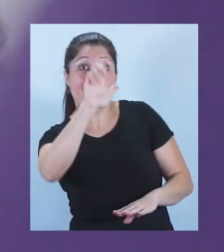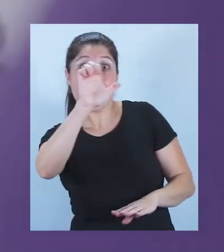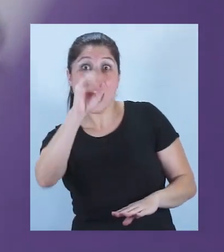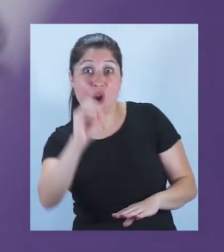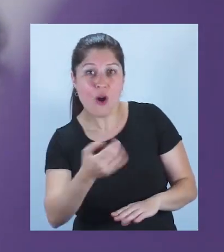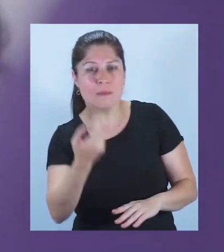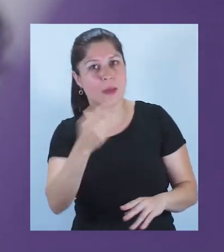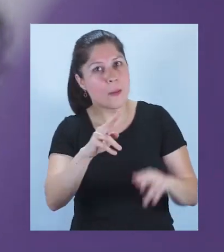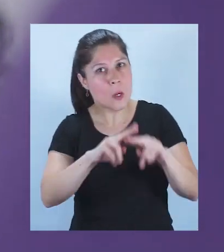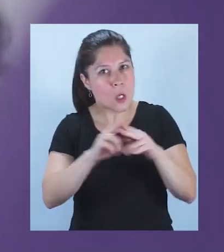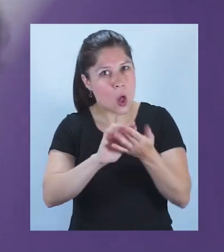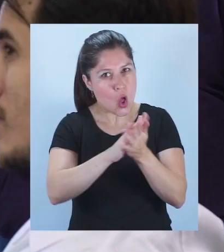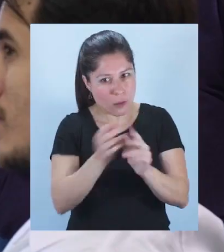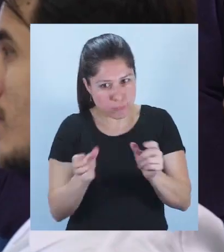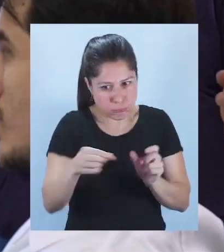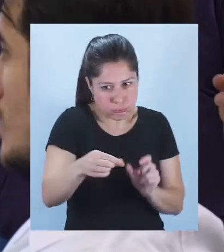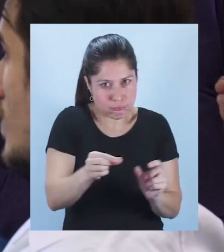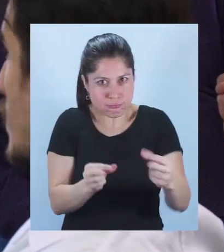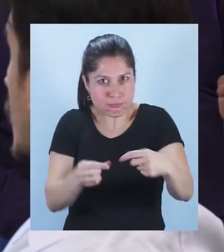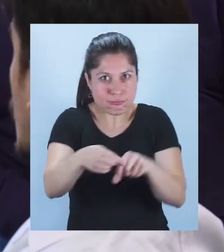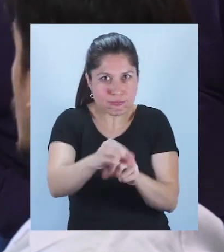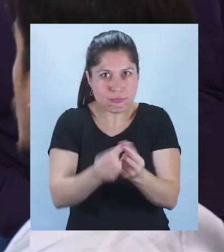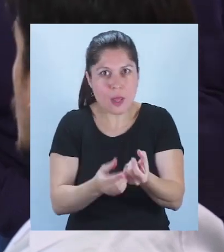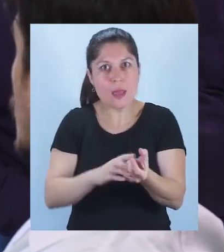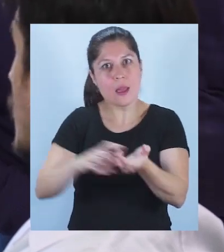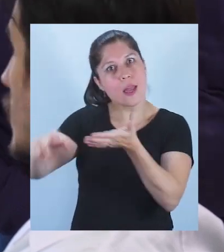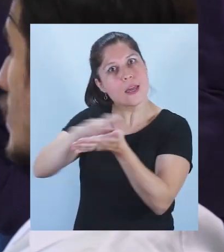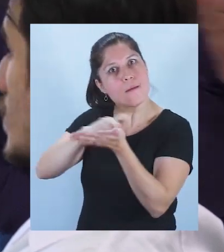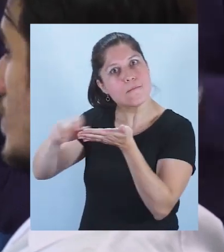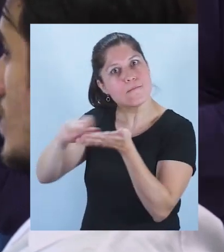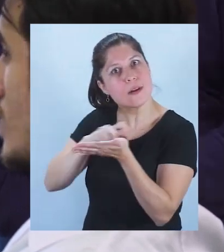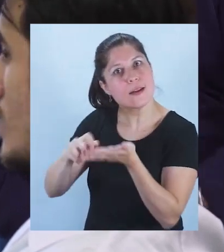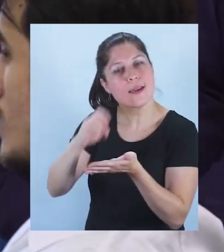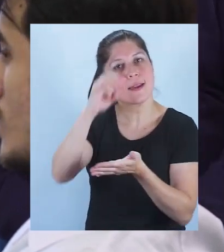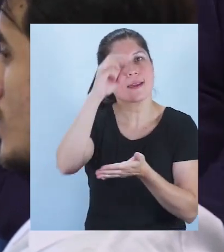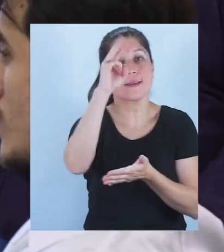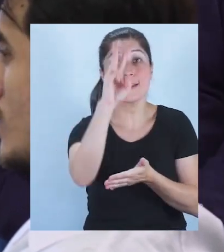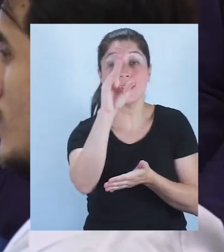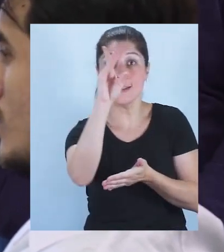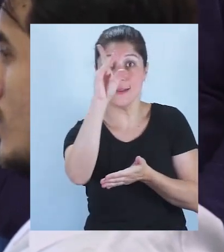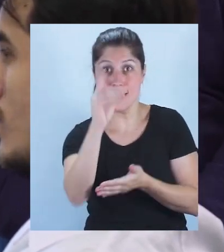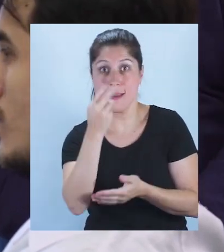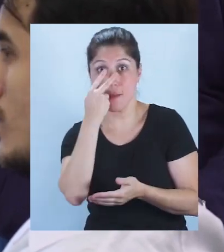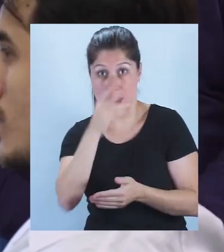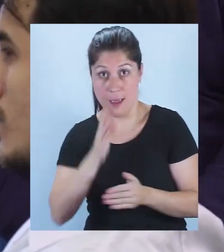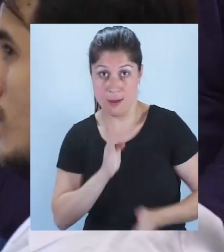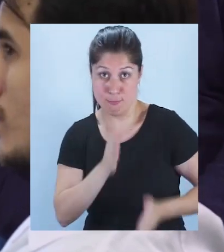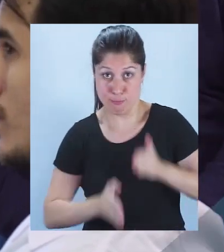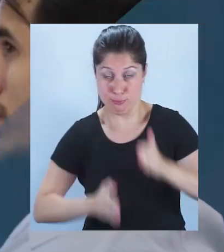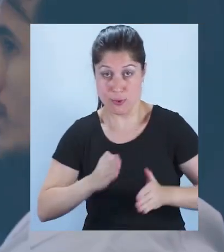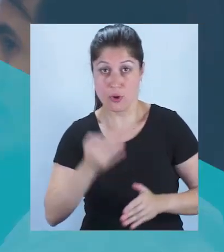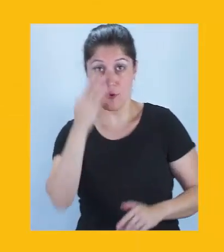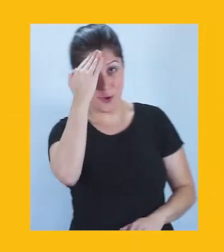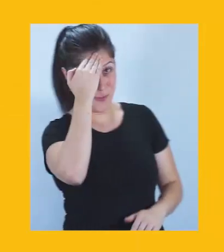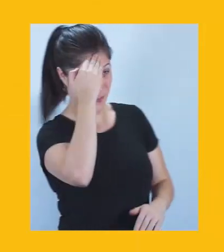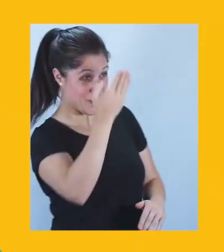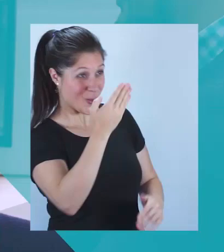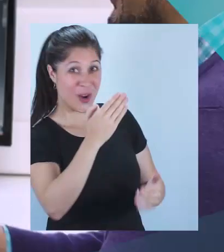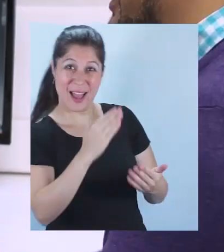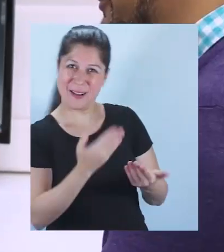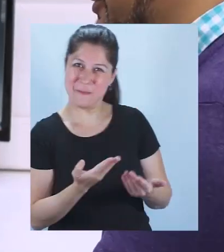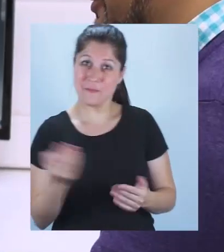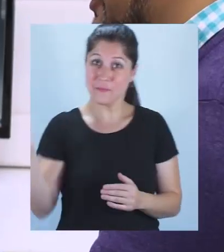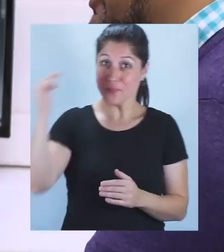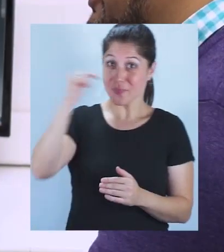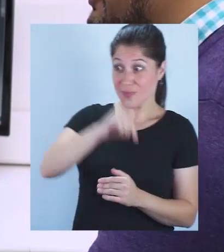está terminando de ensamblar las piezas que tenemos que imprimir en la impresora 3D para terminar de armar nuestro robot. Vamos. Hola,